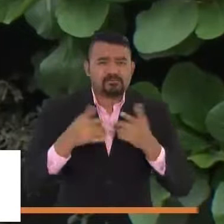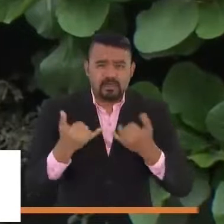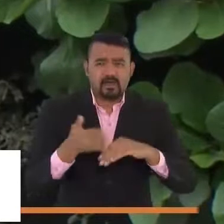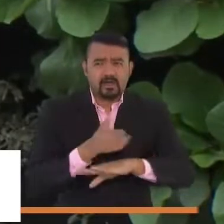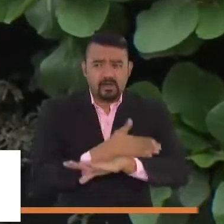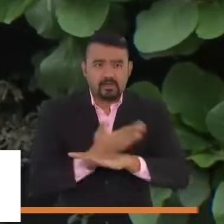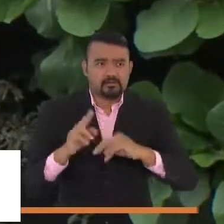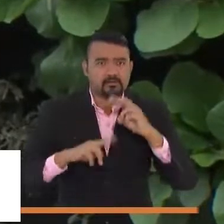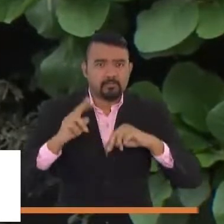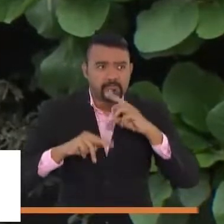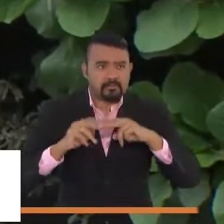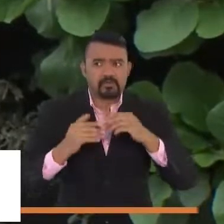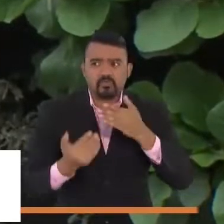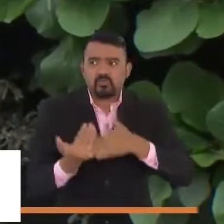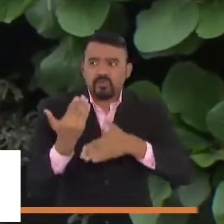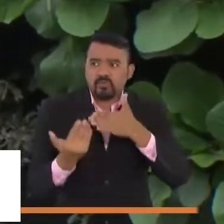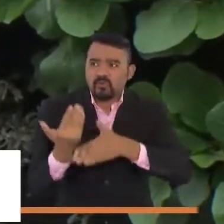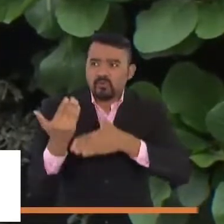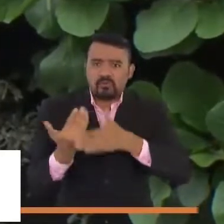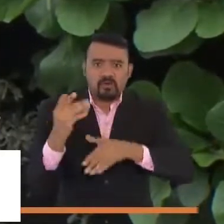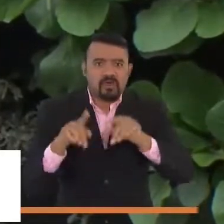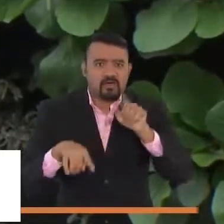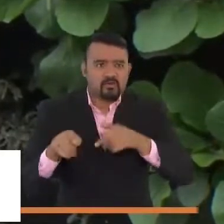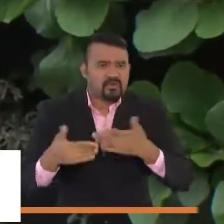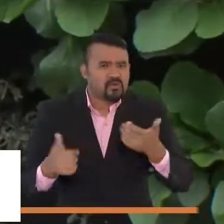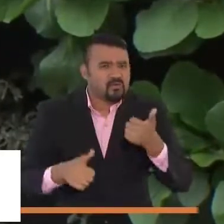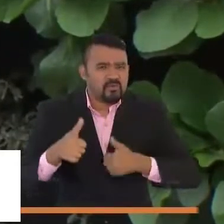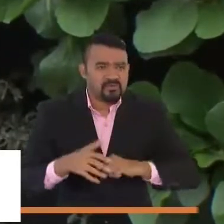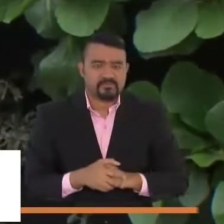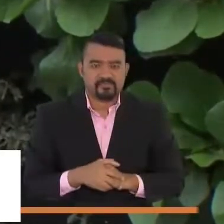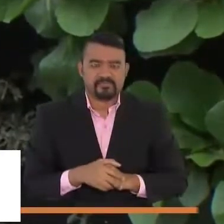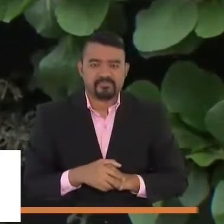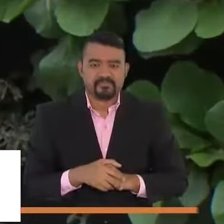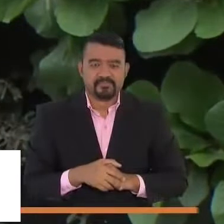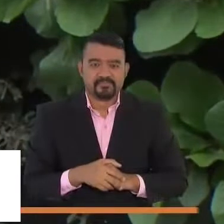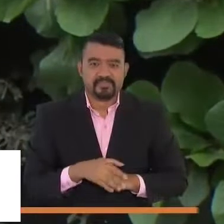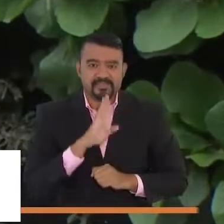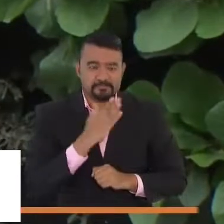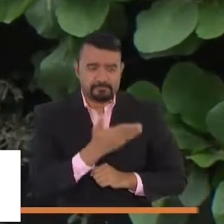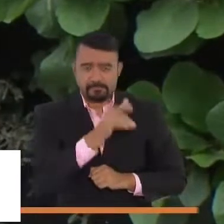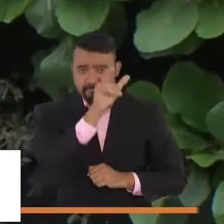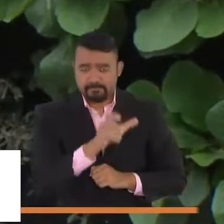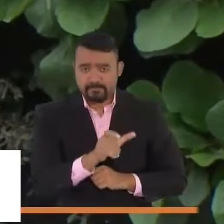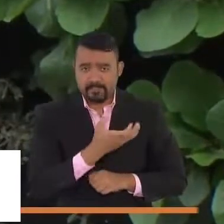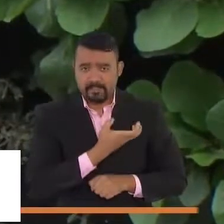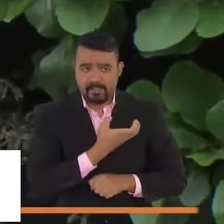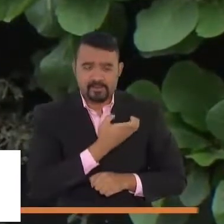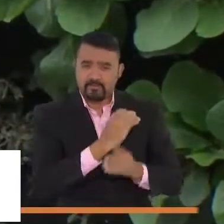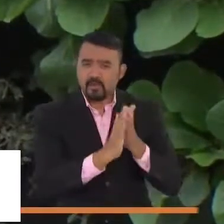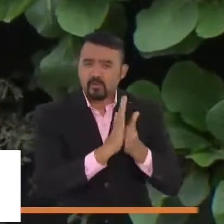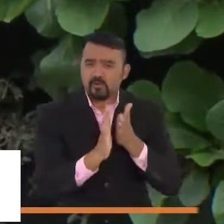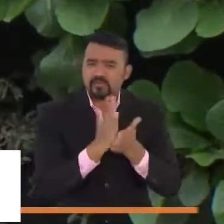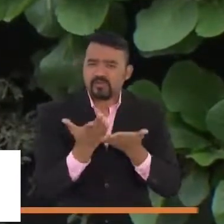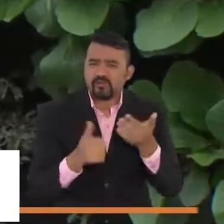obras importantes aquí en el municipio de Envigado, y pues vamos a hablar de ellas. Vamos a darle espacio al alcalde para que nos cuente de lo que